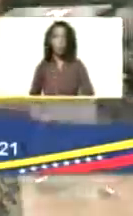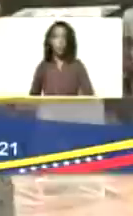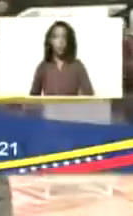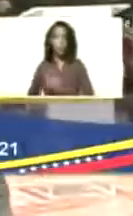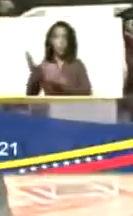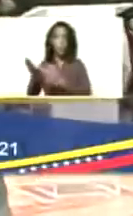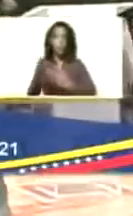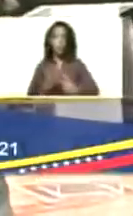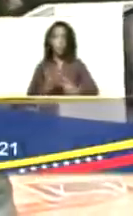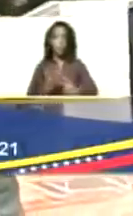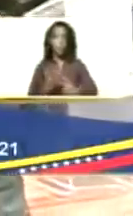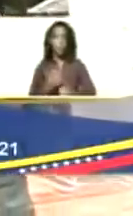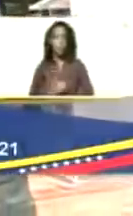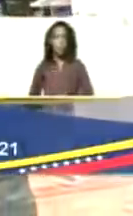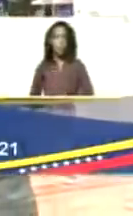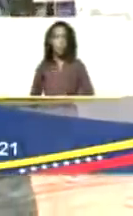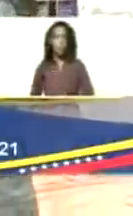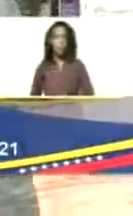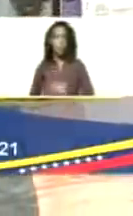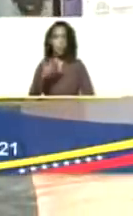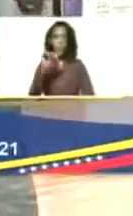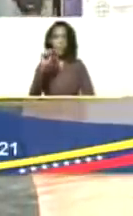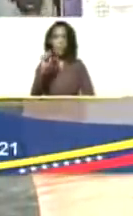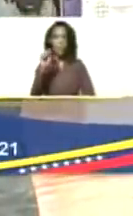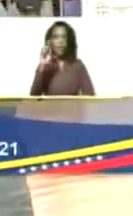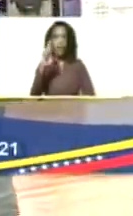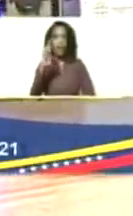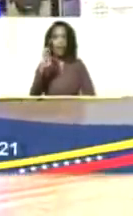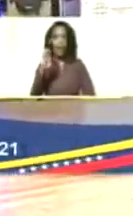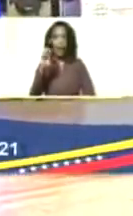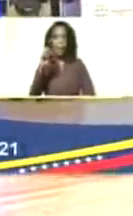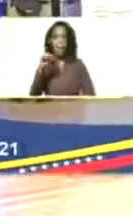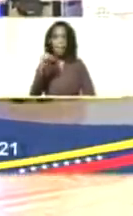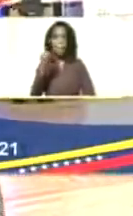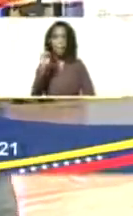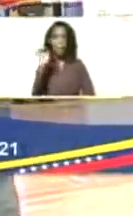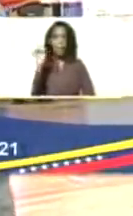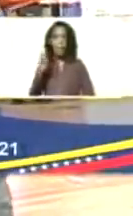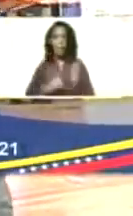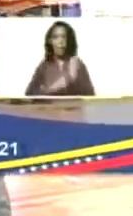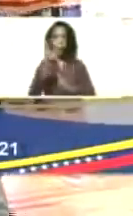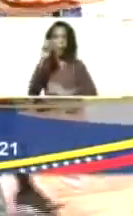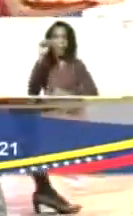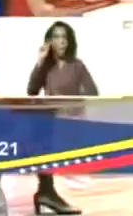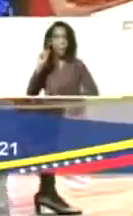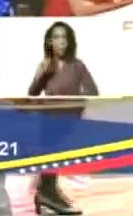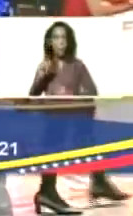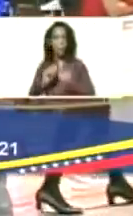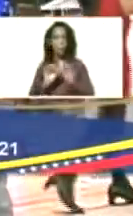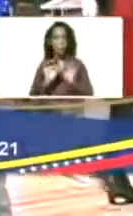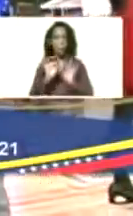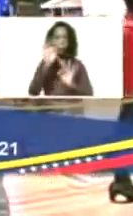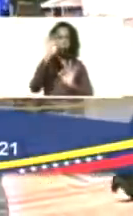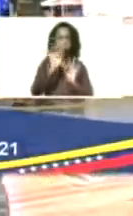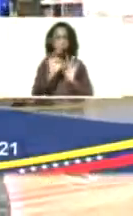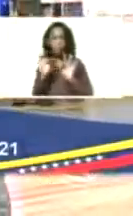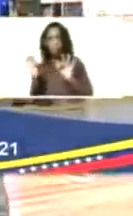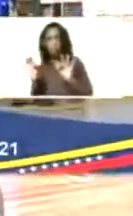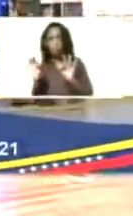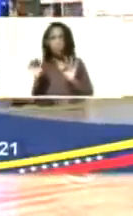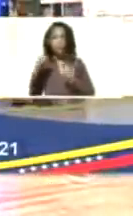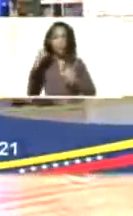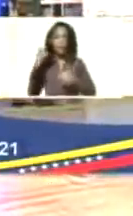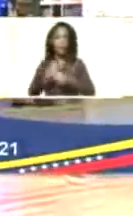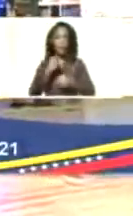Recibe Yaremi Gamboa. Desarrollo de bajo costo para medición y eficiencia y desempeño